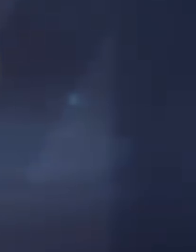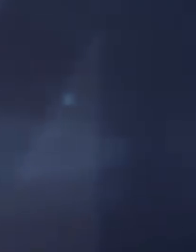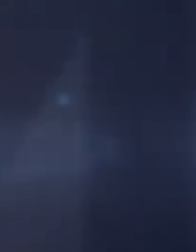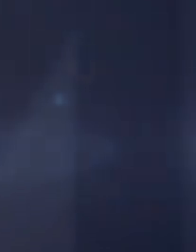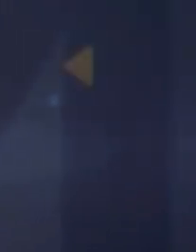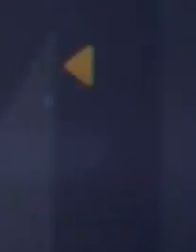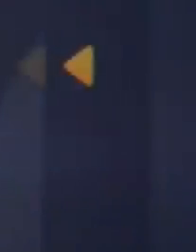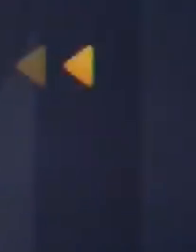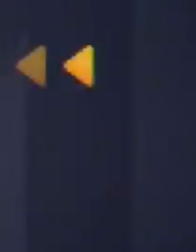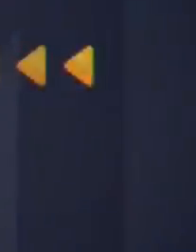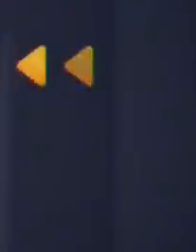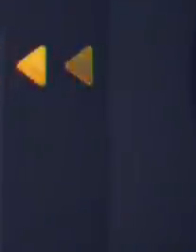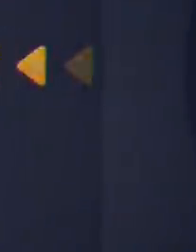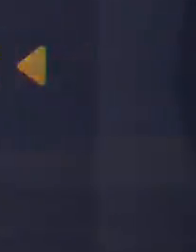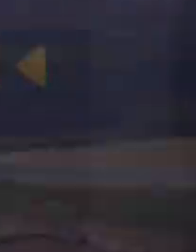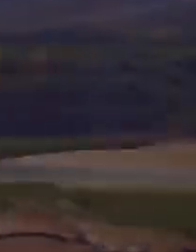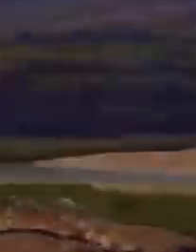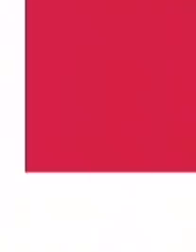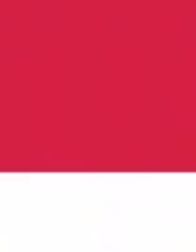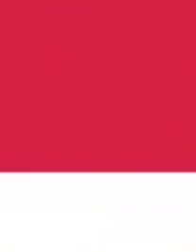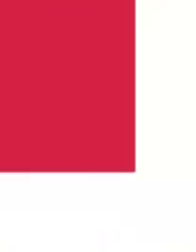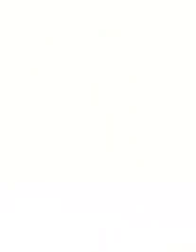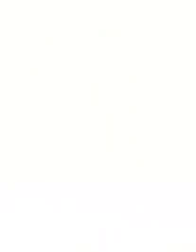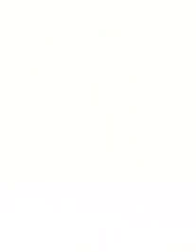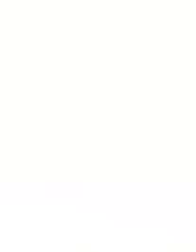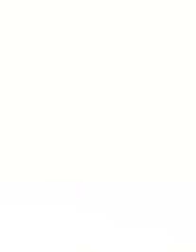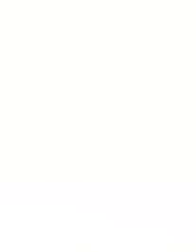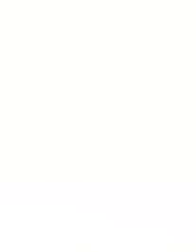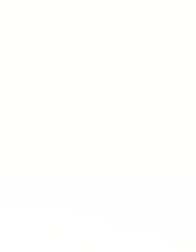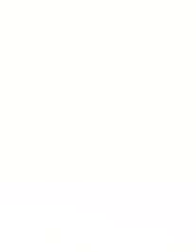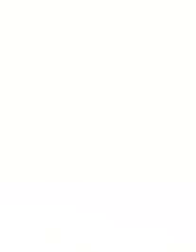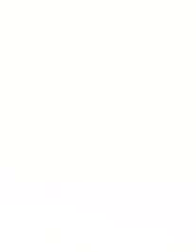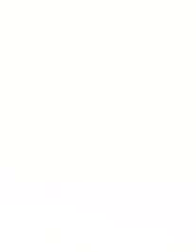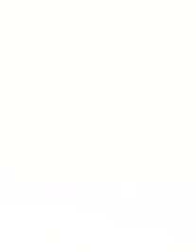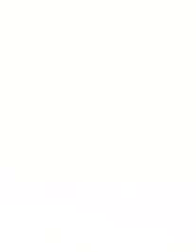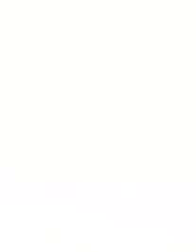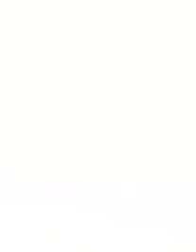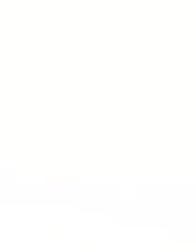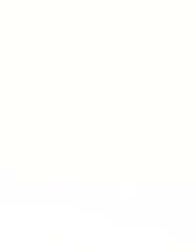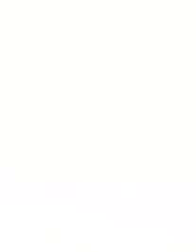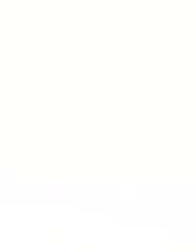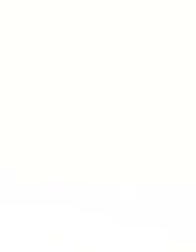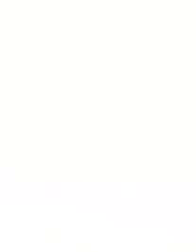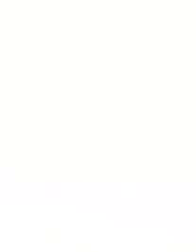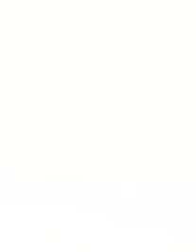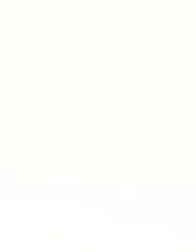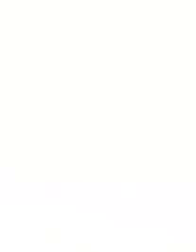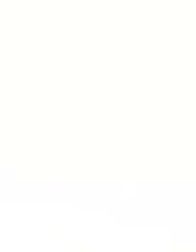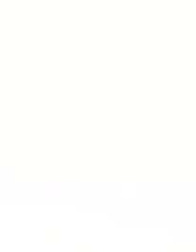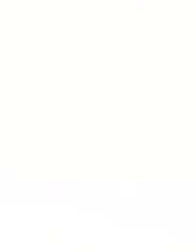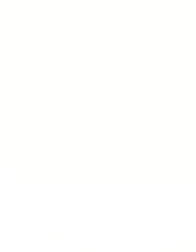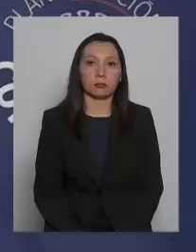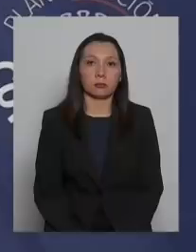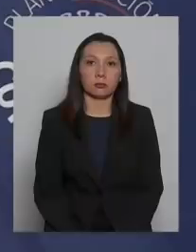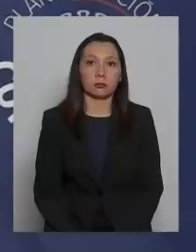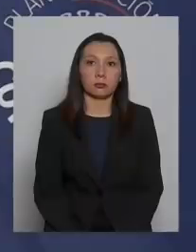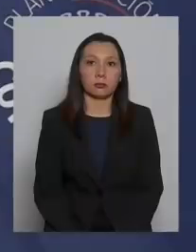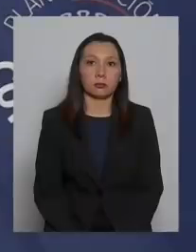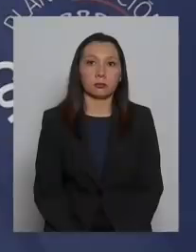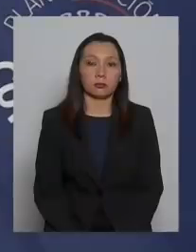Último minuto. Vamos a la actualización desde La Moneda. A esta hora informa de la